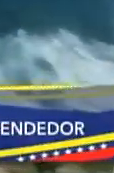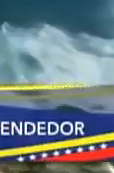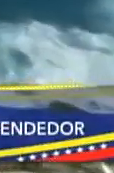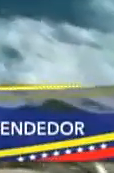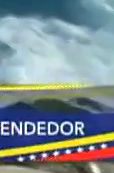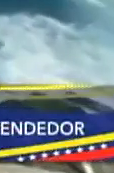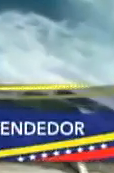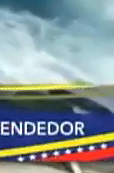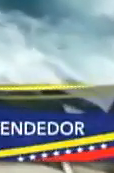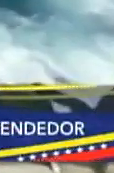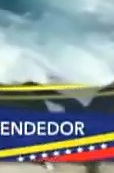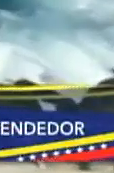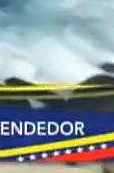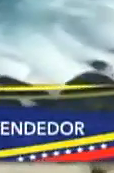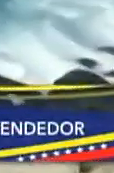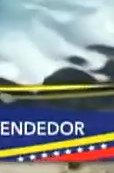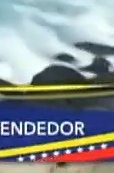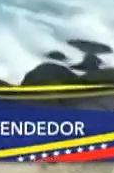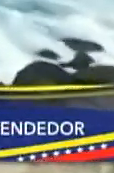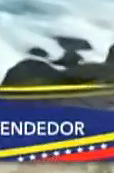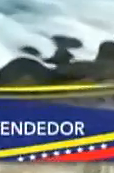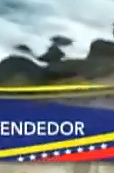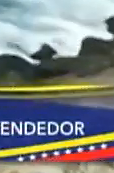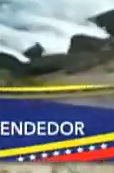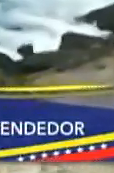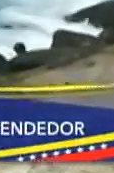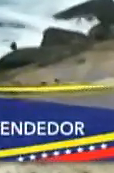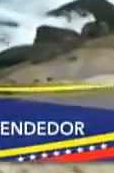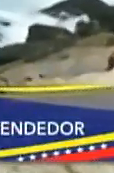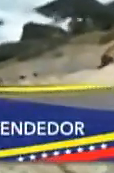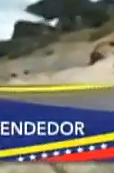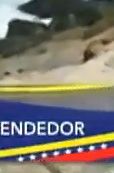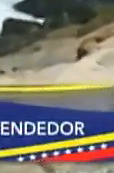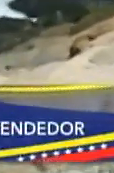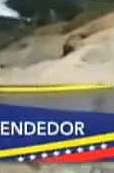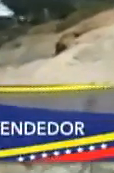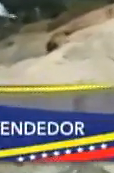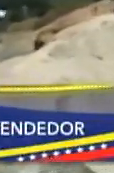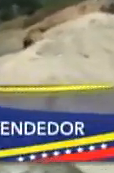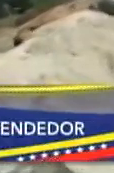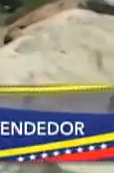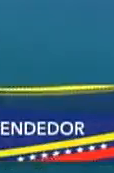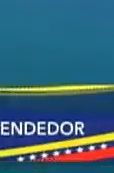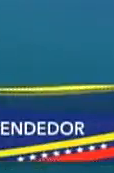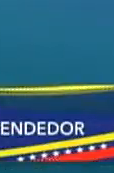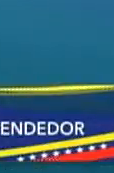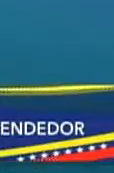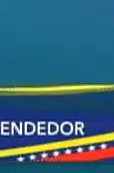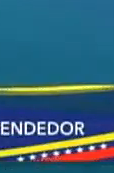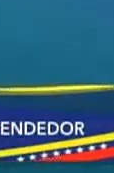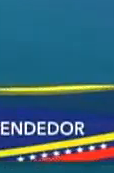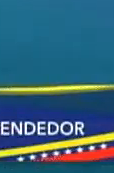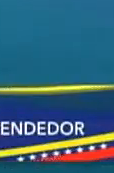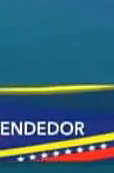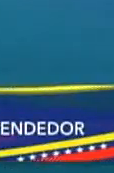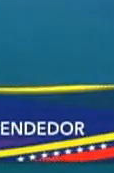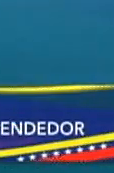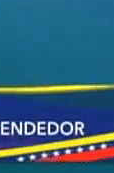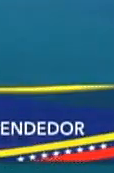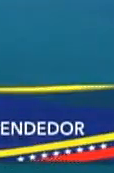en noviembre del año 2021, cuando fue creado este motor, lo siguiente: motor económico 18 de